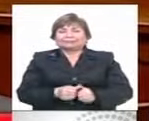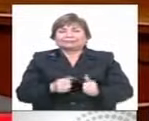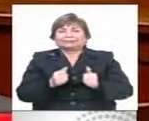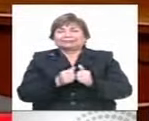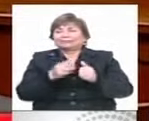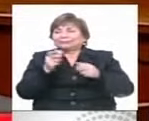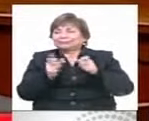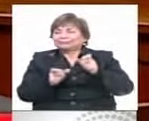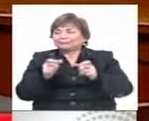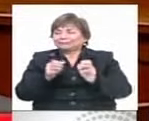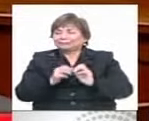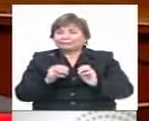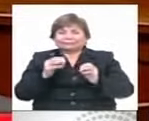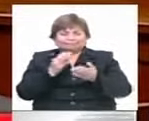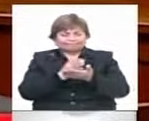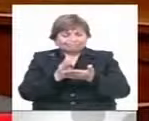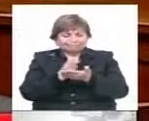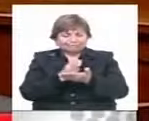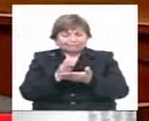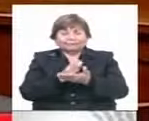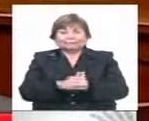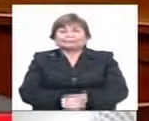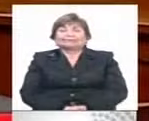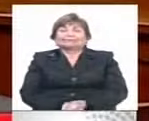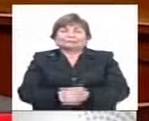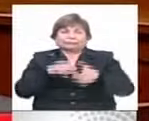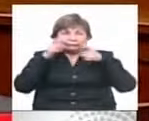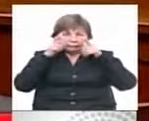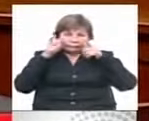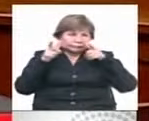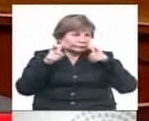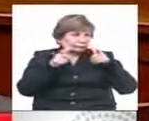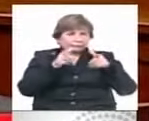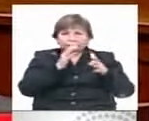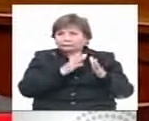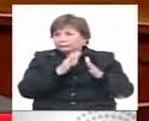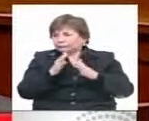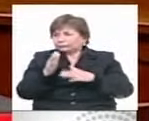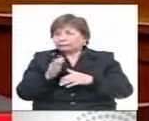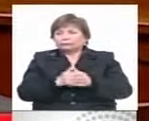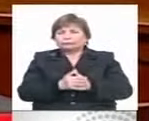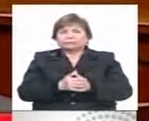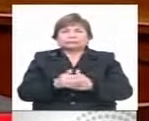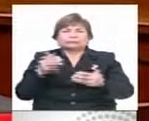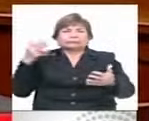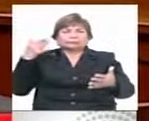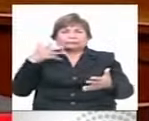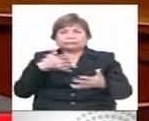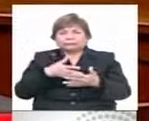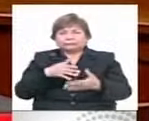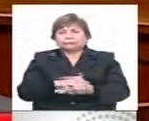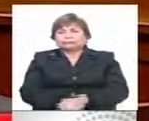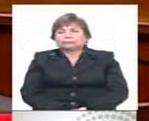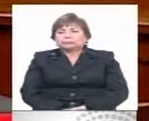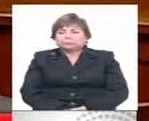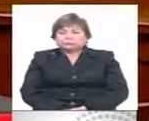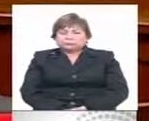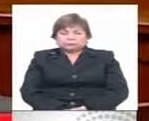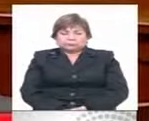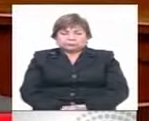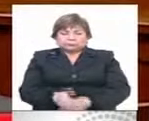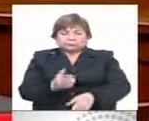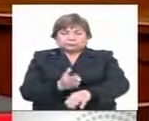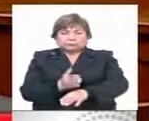Estado en el que la ciudadanía participe activamente en la vigilancia de los programas e intervenciones públicas.